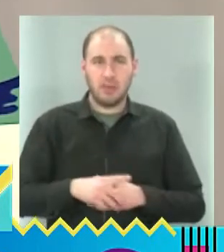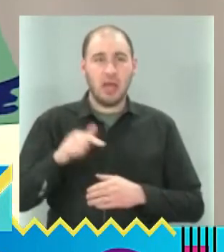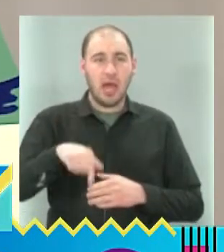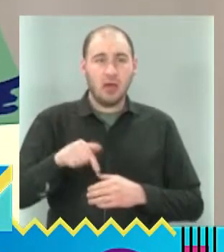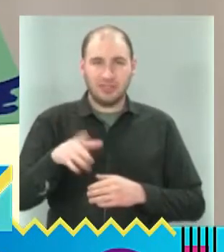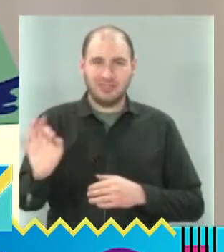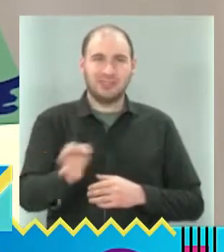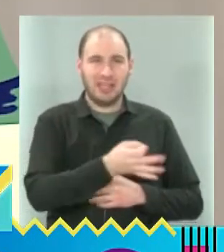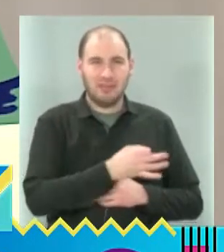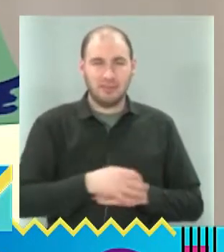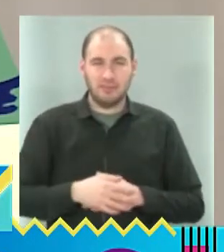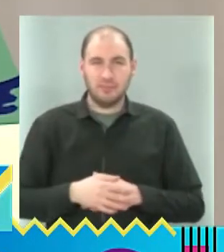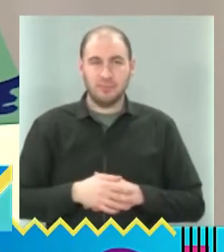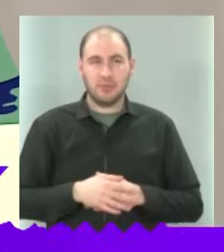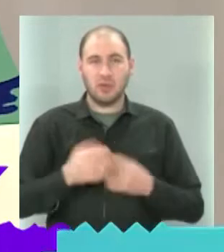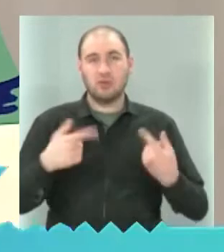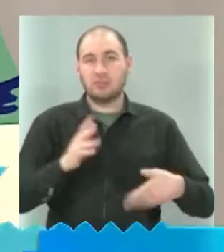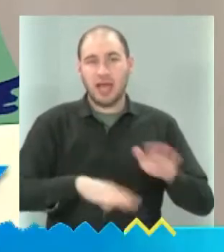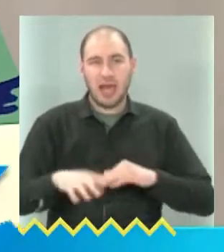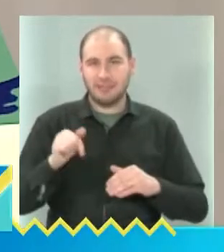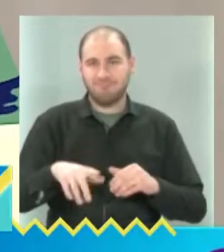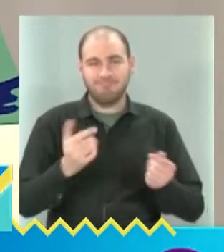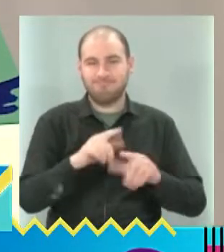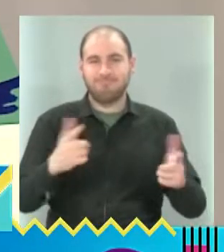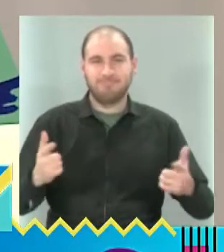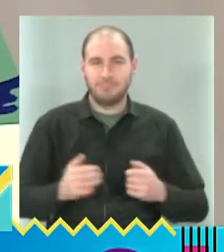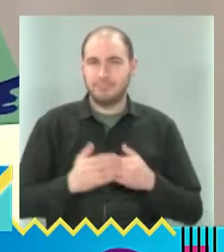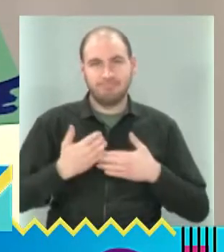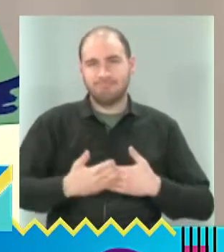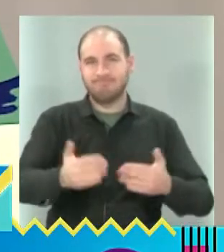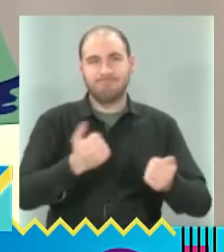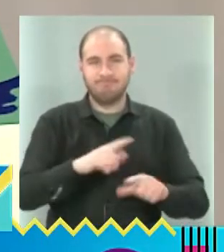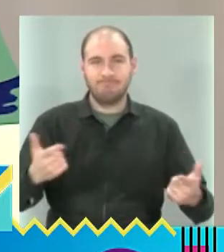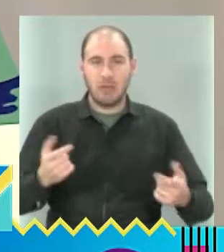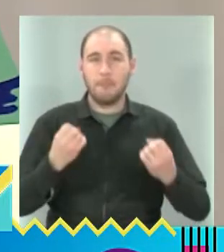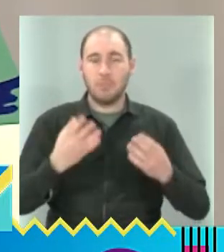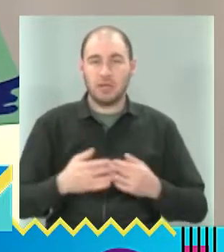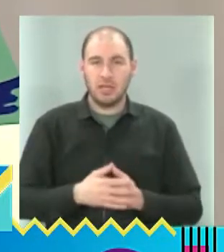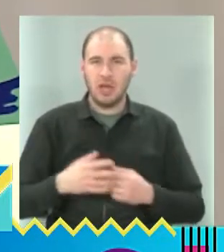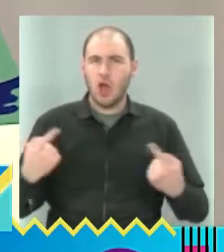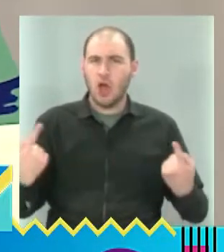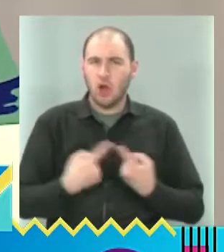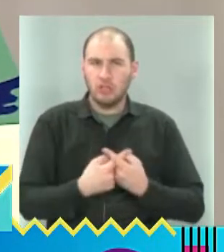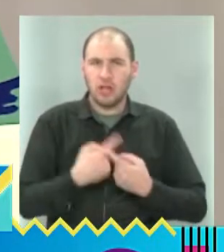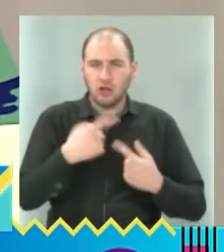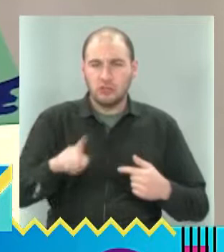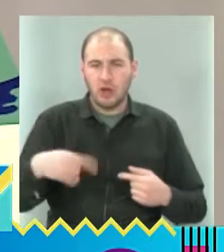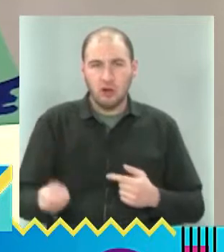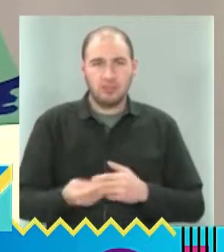todos sabemos que esto en la práctica no se lleva adelante, no se lleva a cabo, porque además choca con otras